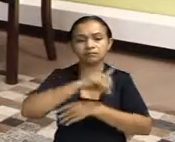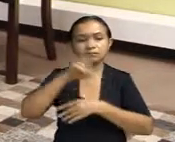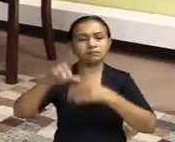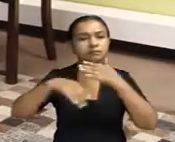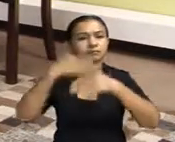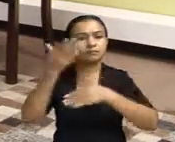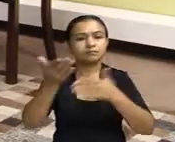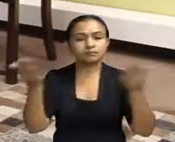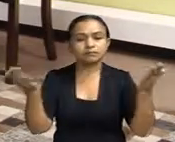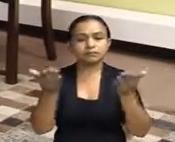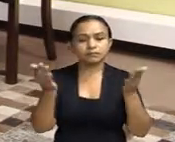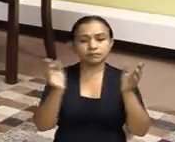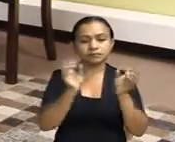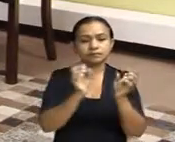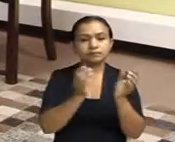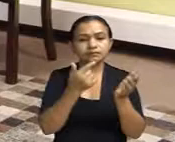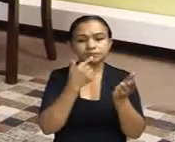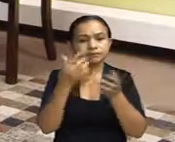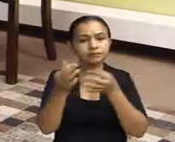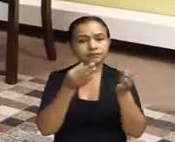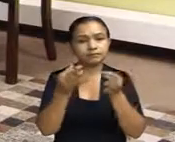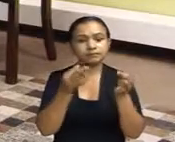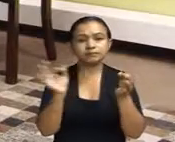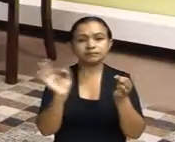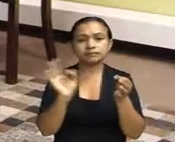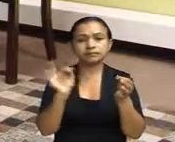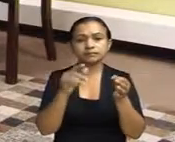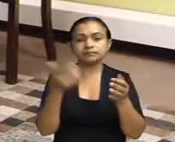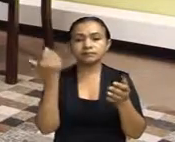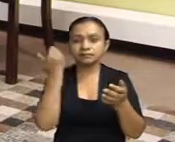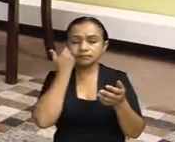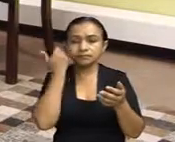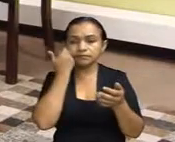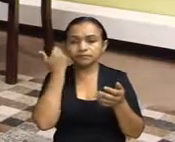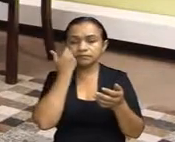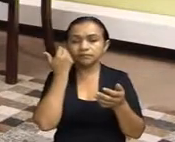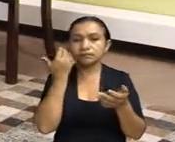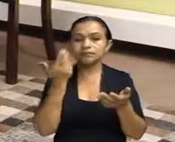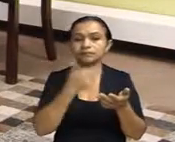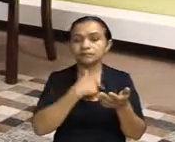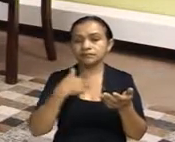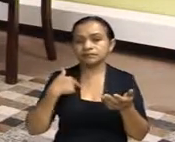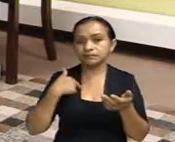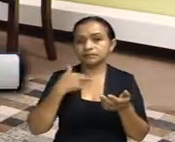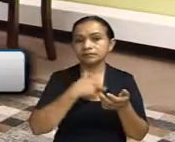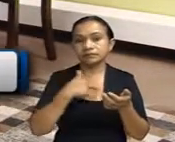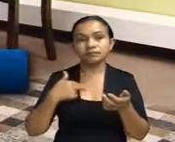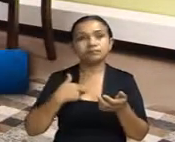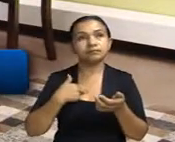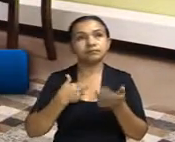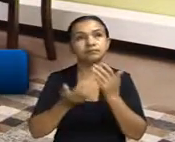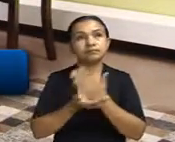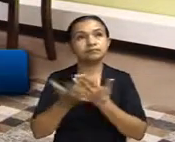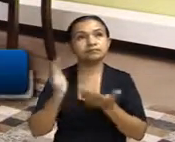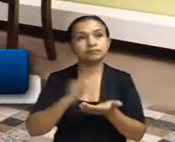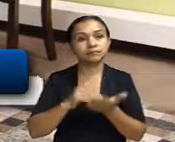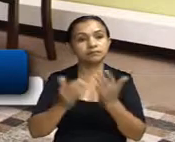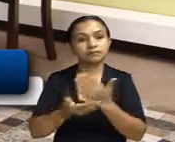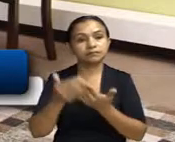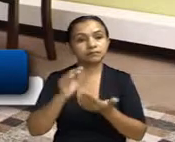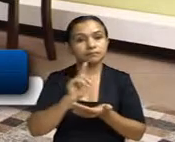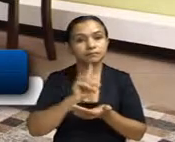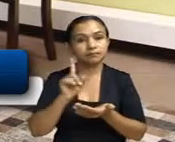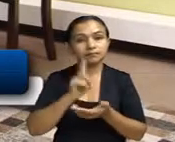¿Cómo lo clasifican ustedes en este caso, ese tipo de angina de pecho que se da frecuente, pero que no es repetitiva? Entonces, eso